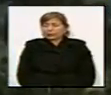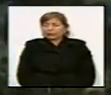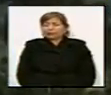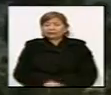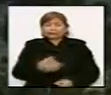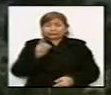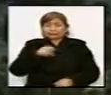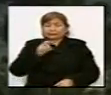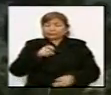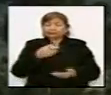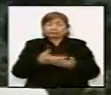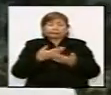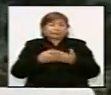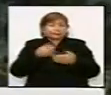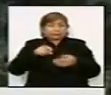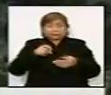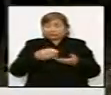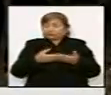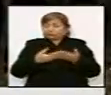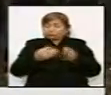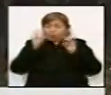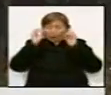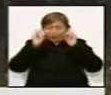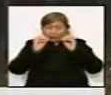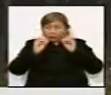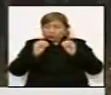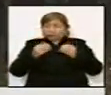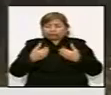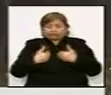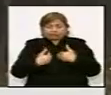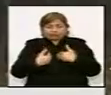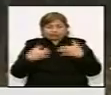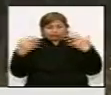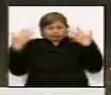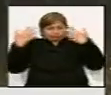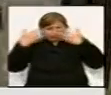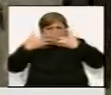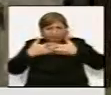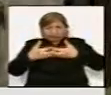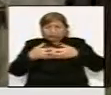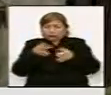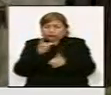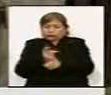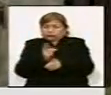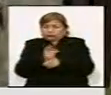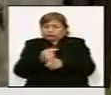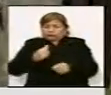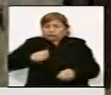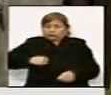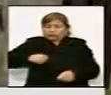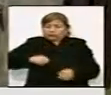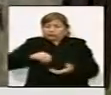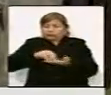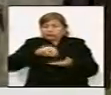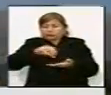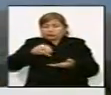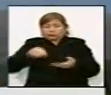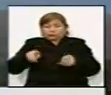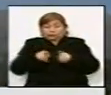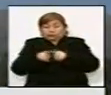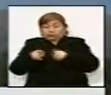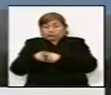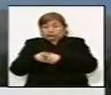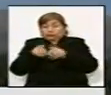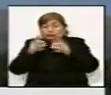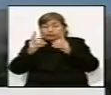La necesidad de contar con recursos de manera oportuna y tener una coordinación permanente entre los alcaldes de centros poblados de un mismo